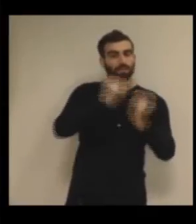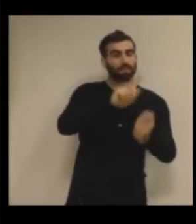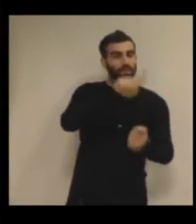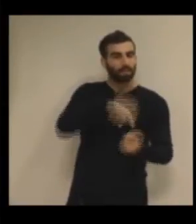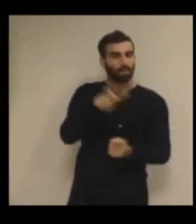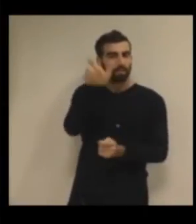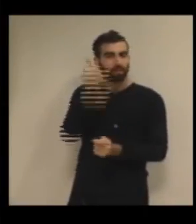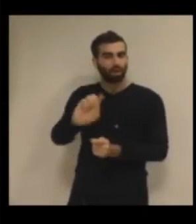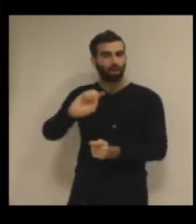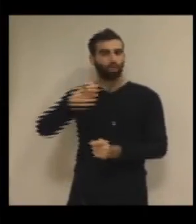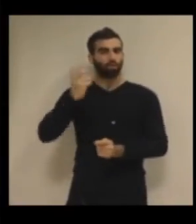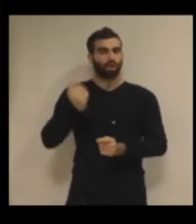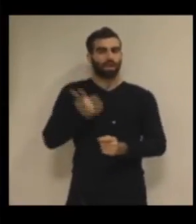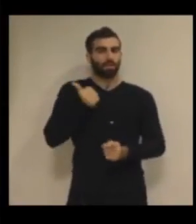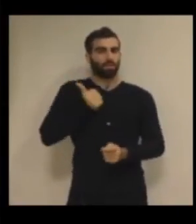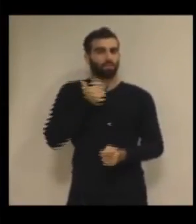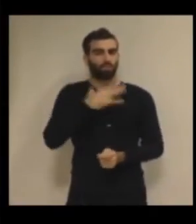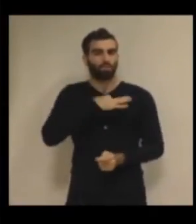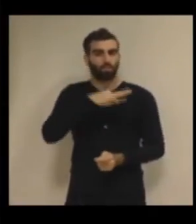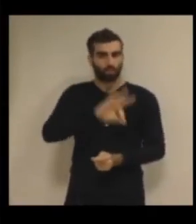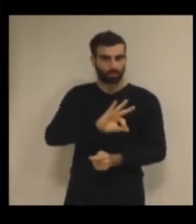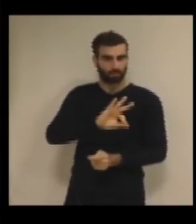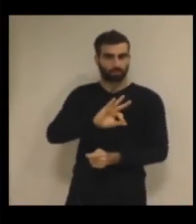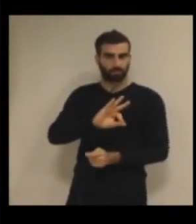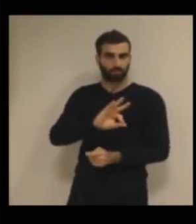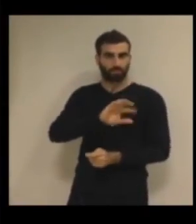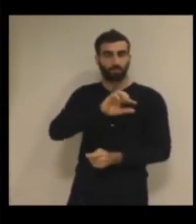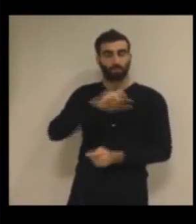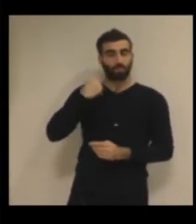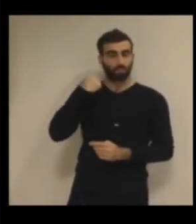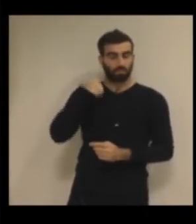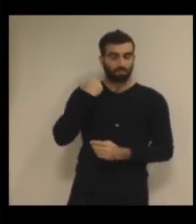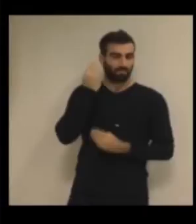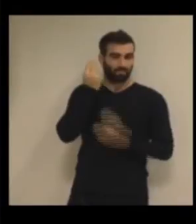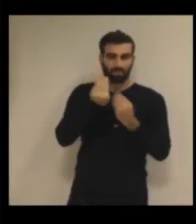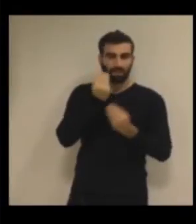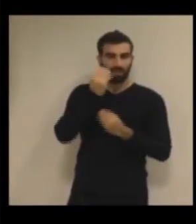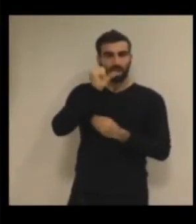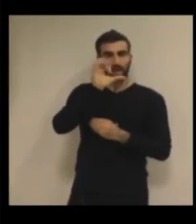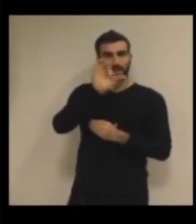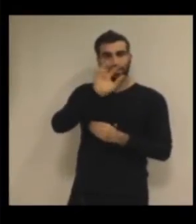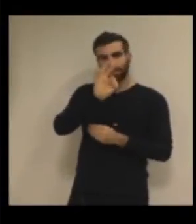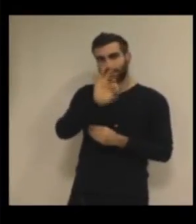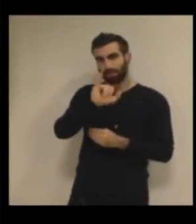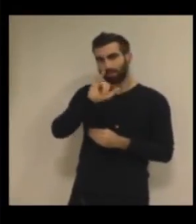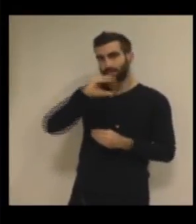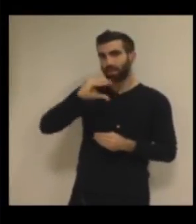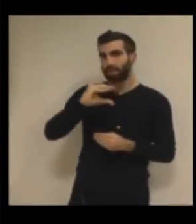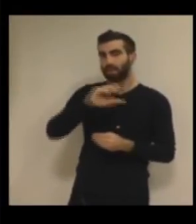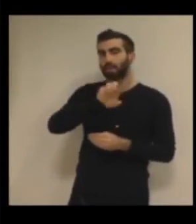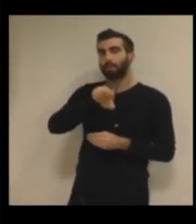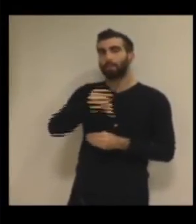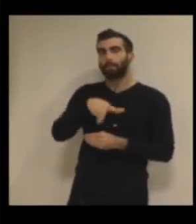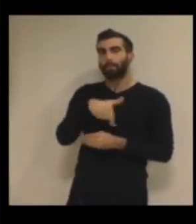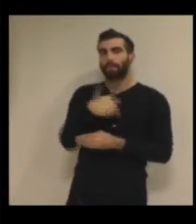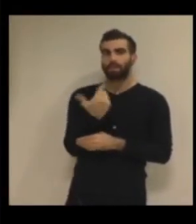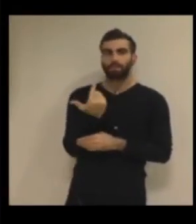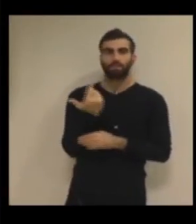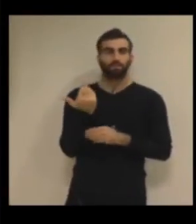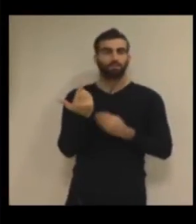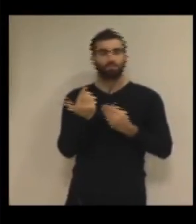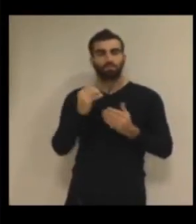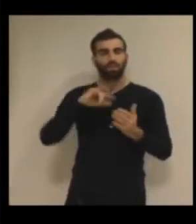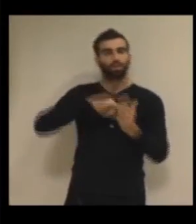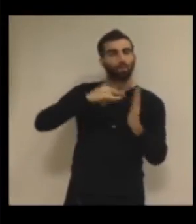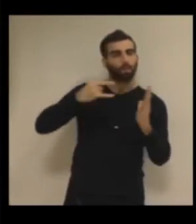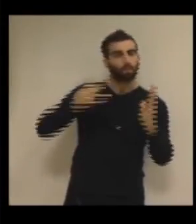otras, y así sucesivamente, ¿no? Entonces, yo creo que ASTIC realmente, aunque sea, digamos, solamente un